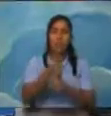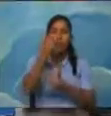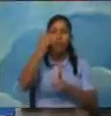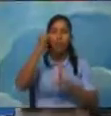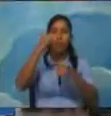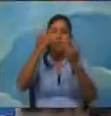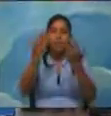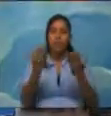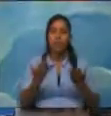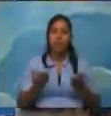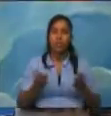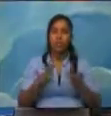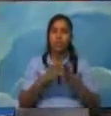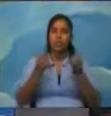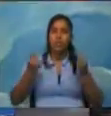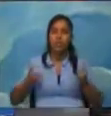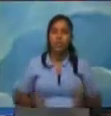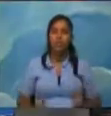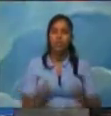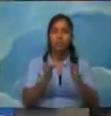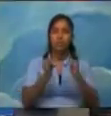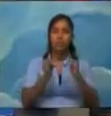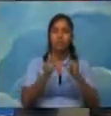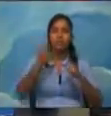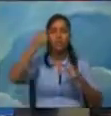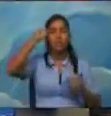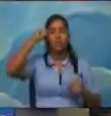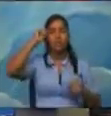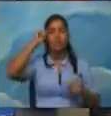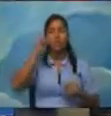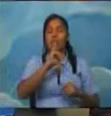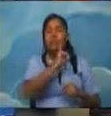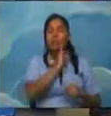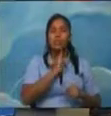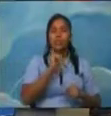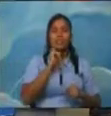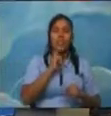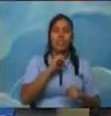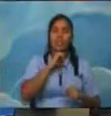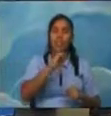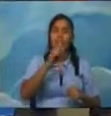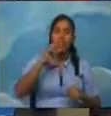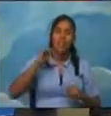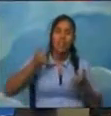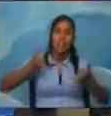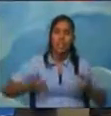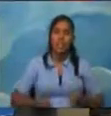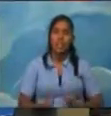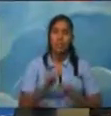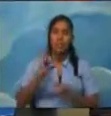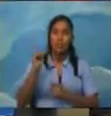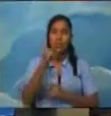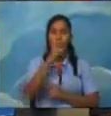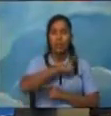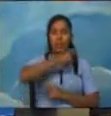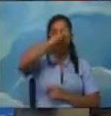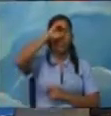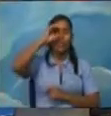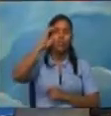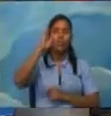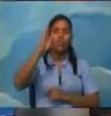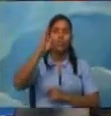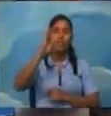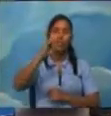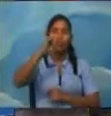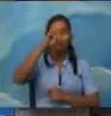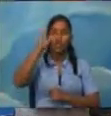su primogenitura. Recuerde, Israel es el hijo primogénito de Dios. Dios le